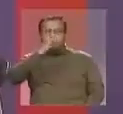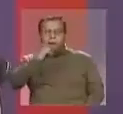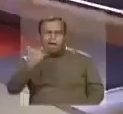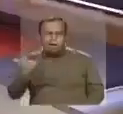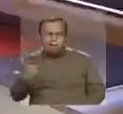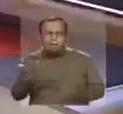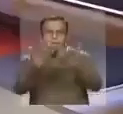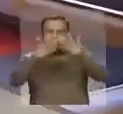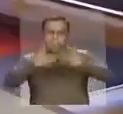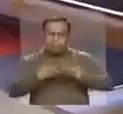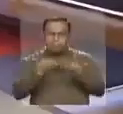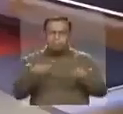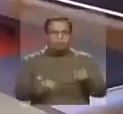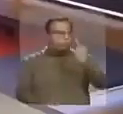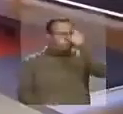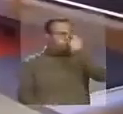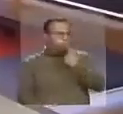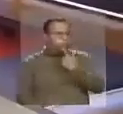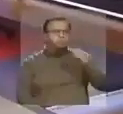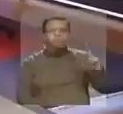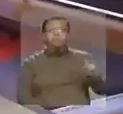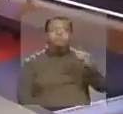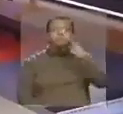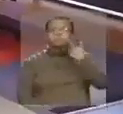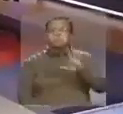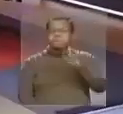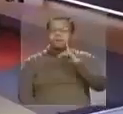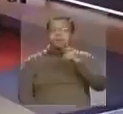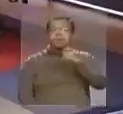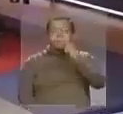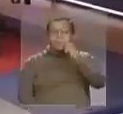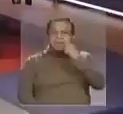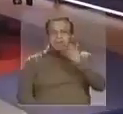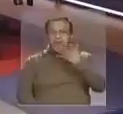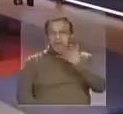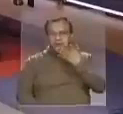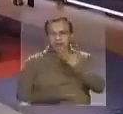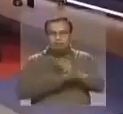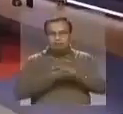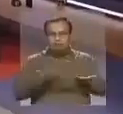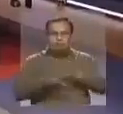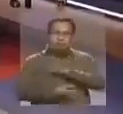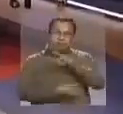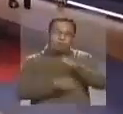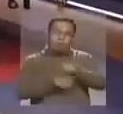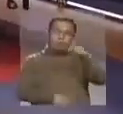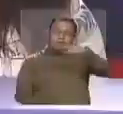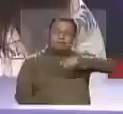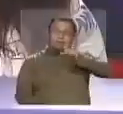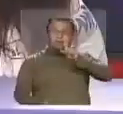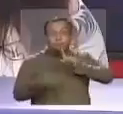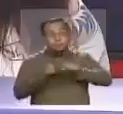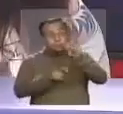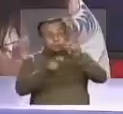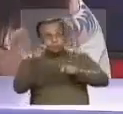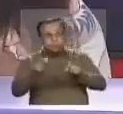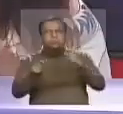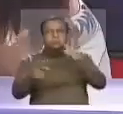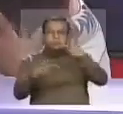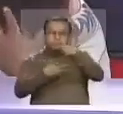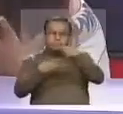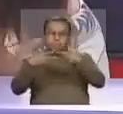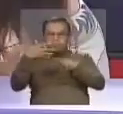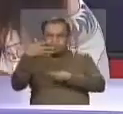digamos, siempre hay este perfilamiento, por decirlo así, racial, en el que, digamos, se necesita una persona con